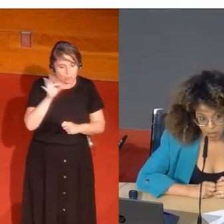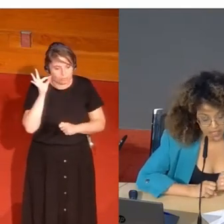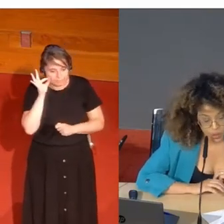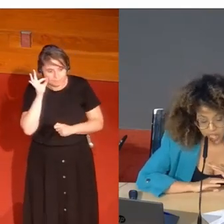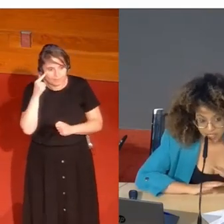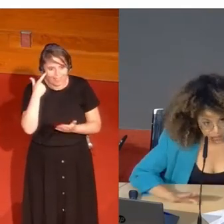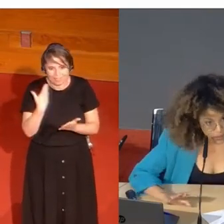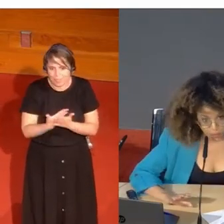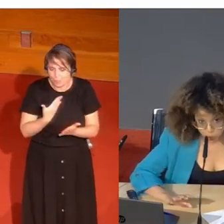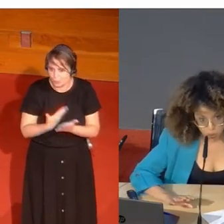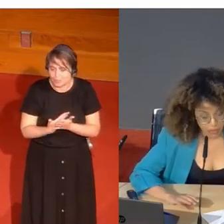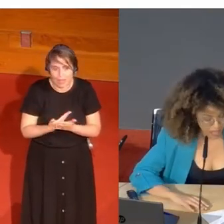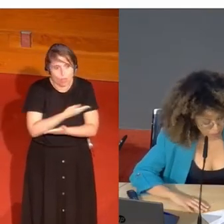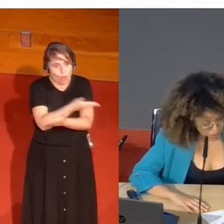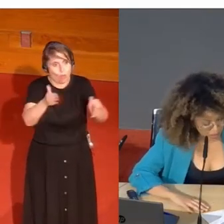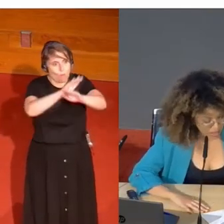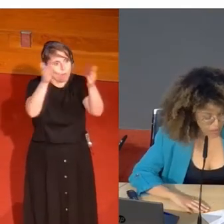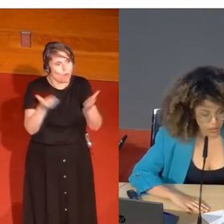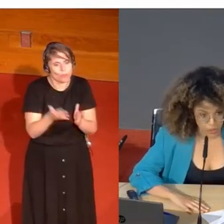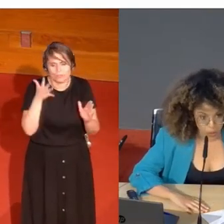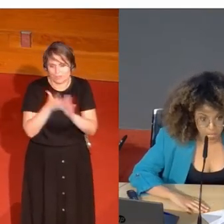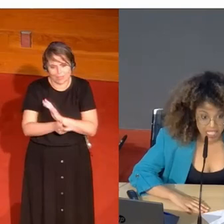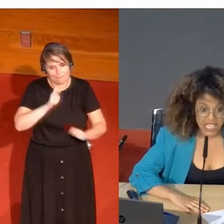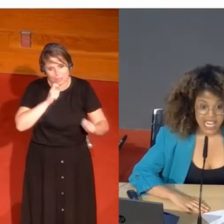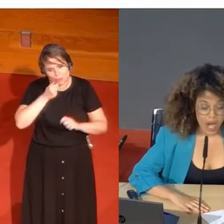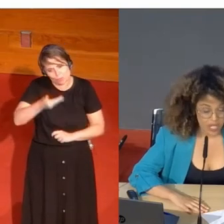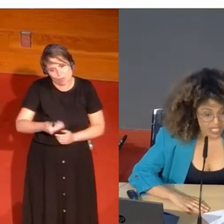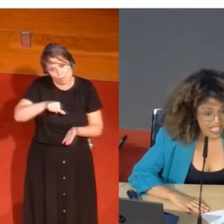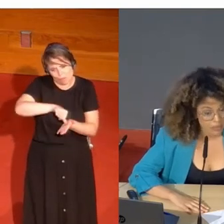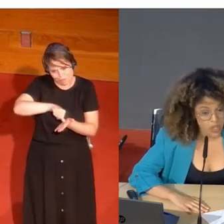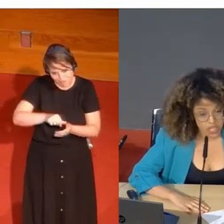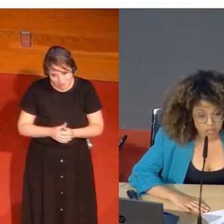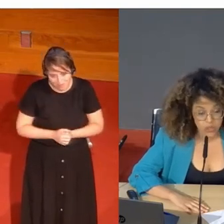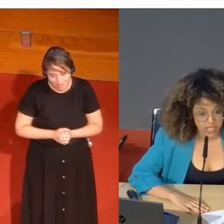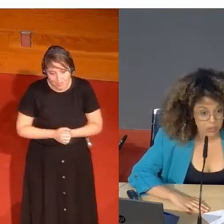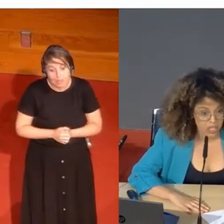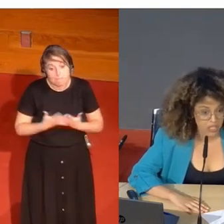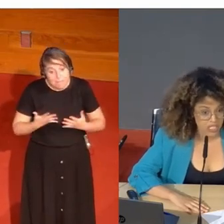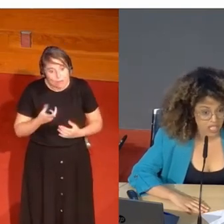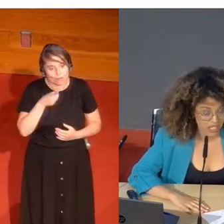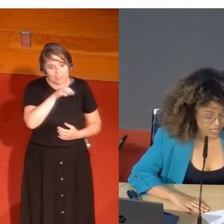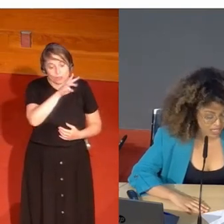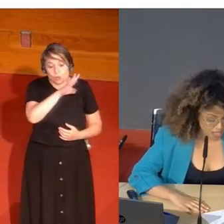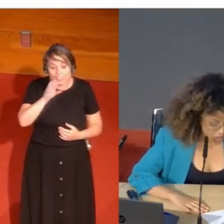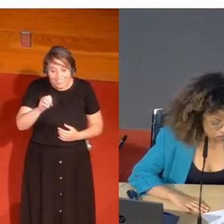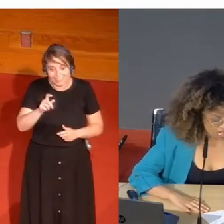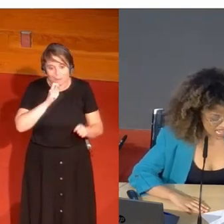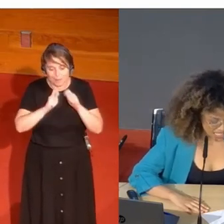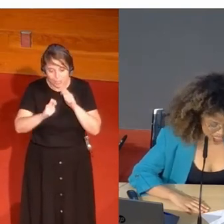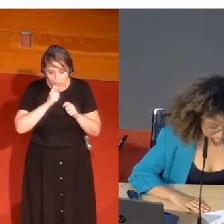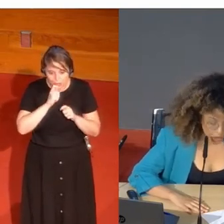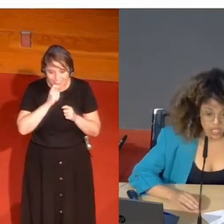demostrado han dado una lección al mundo sobre la importancia del periodismo local aún así al menos 130 periodistas gazatí han